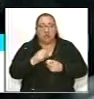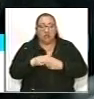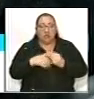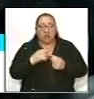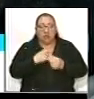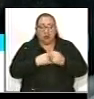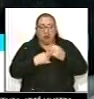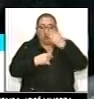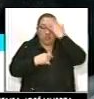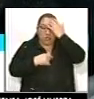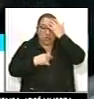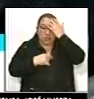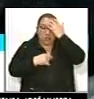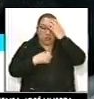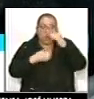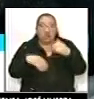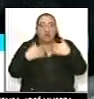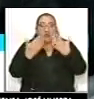universidades,